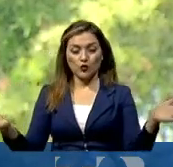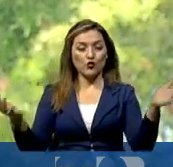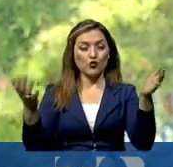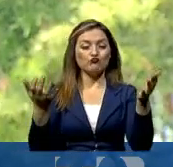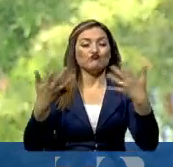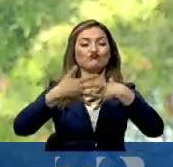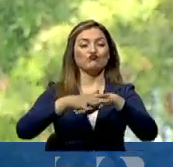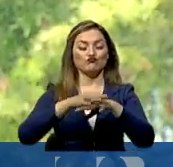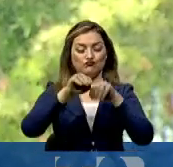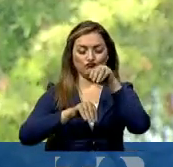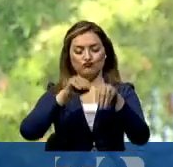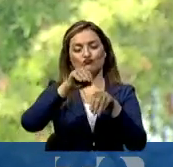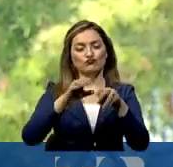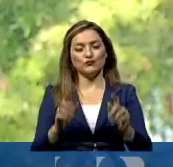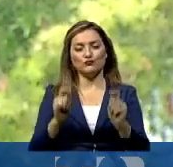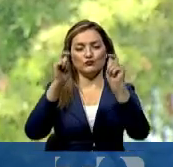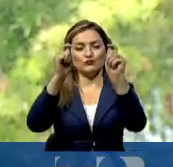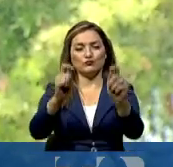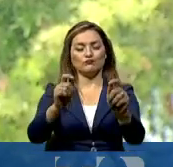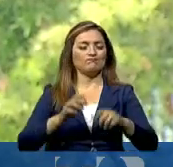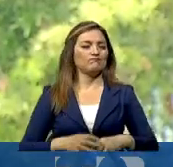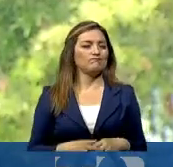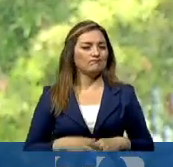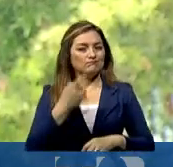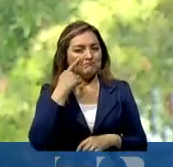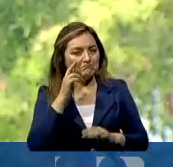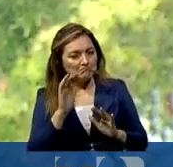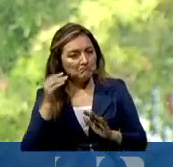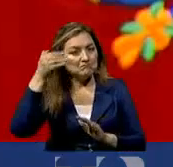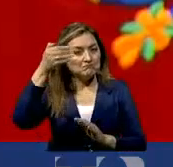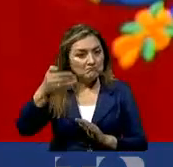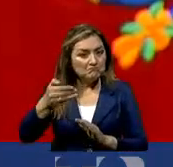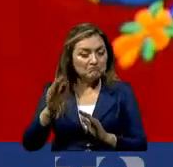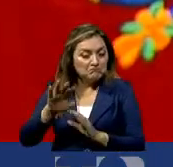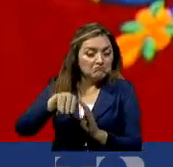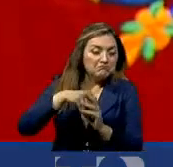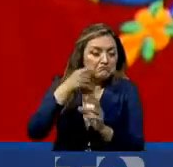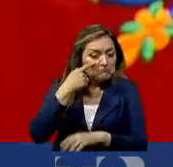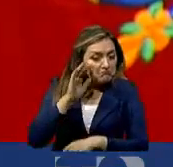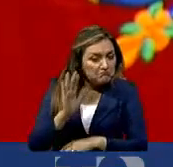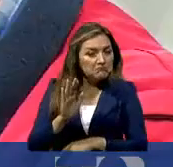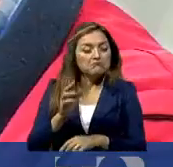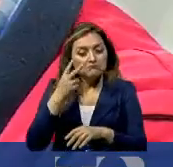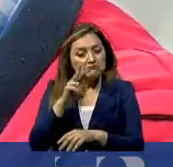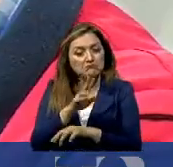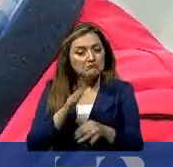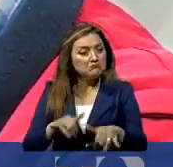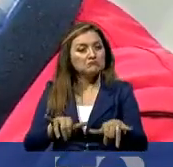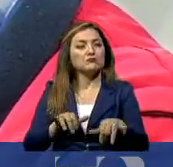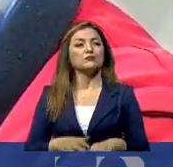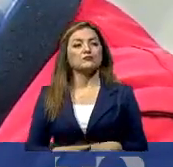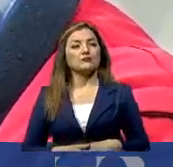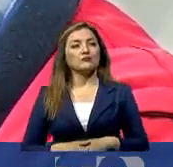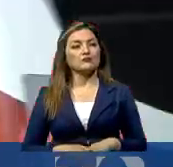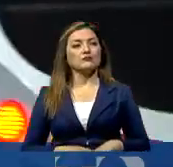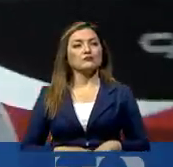habría que analizarlas para ver si la incorporamos en productos posibles las autoridades informaron además que entre 400 y